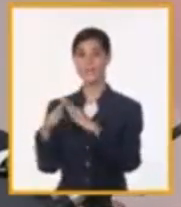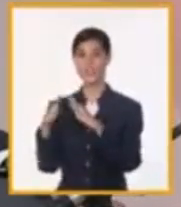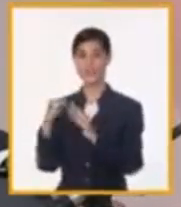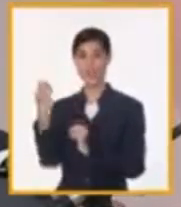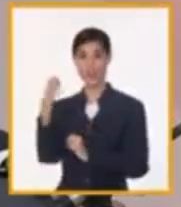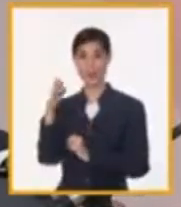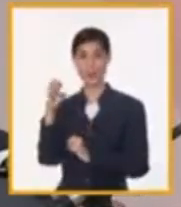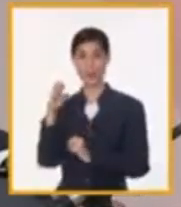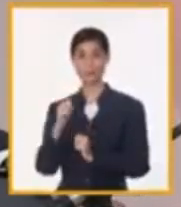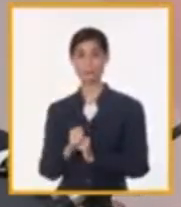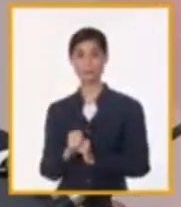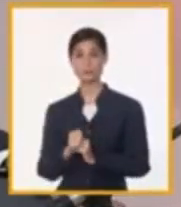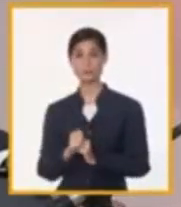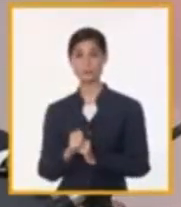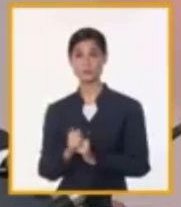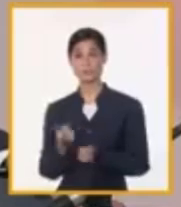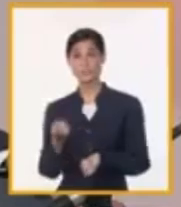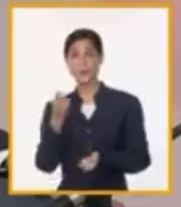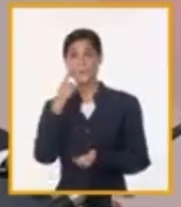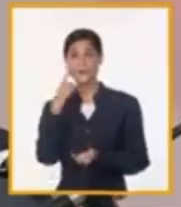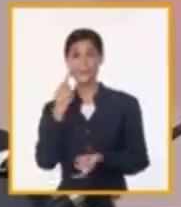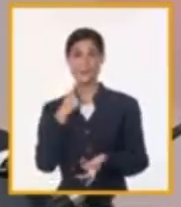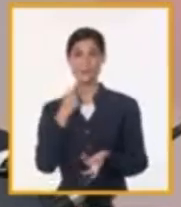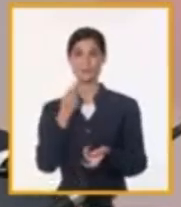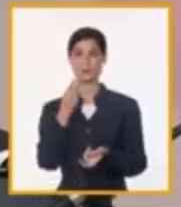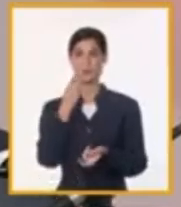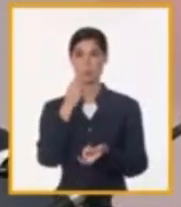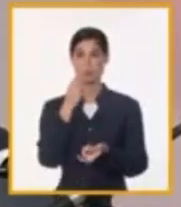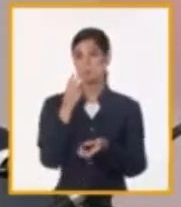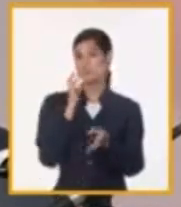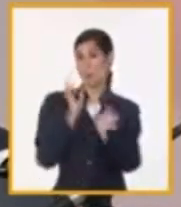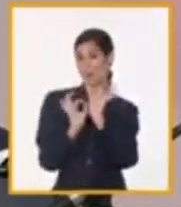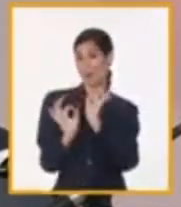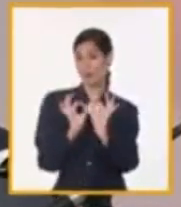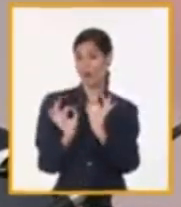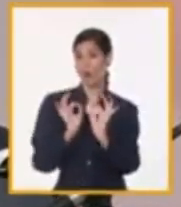Correa eh el tema de la seguridad sobre